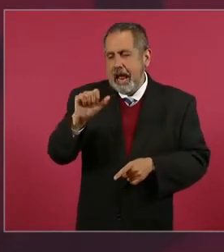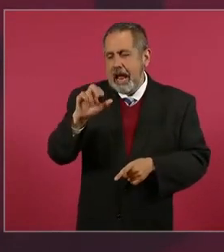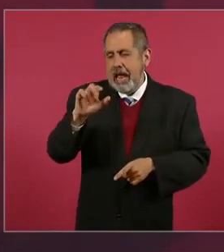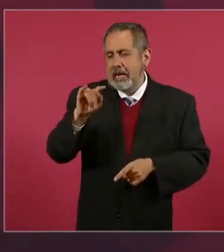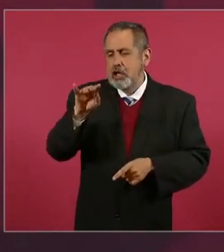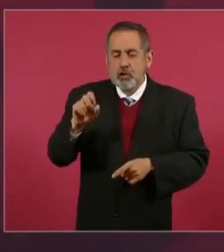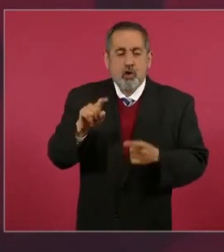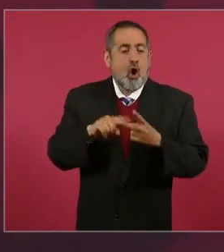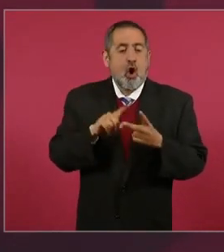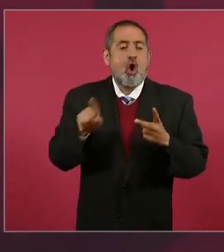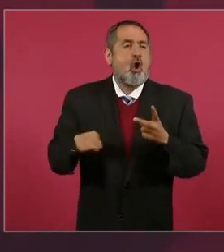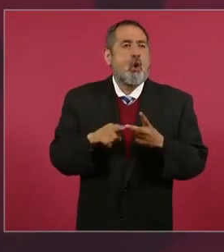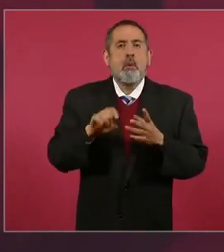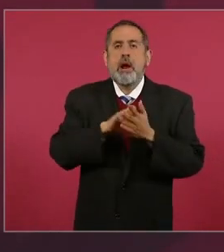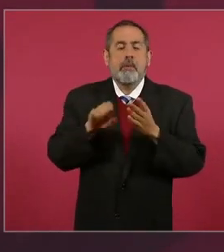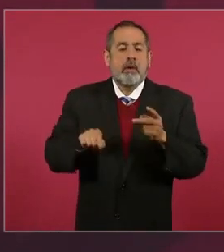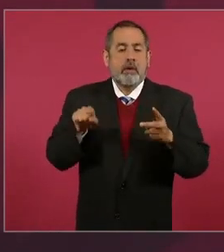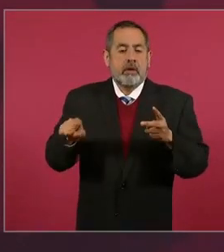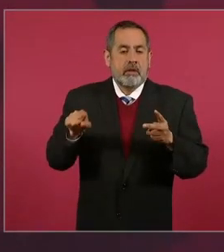o jesuitas como